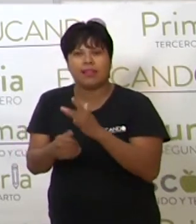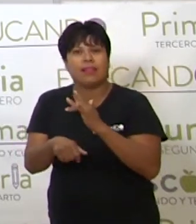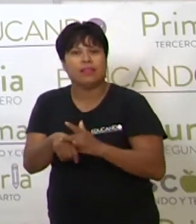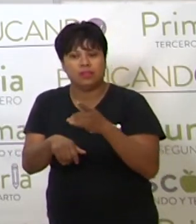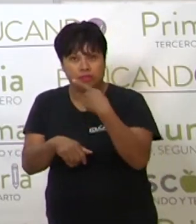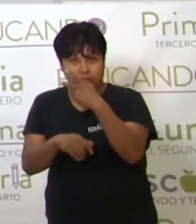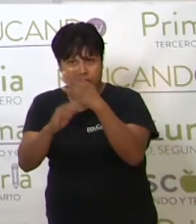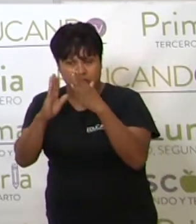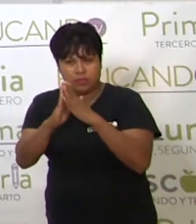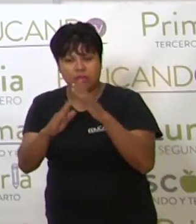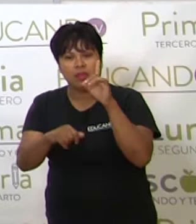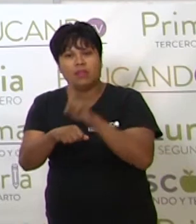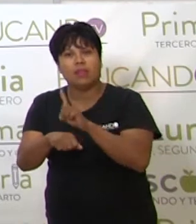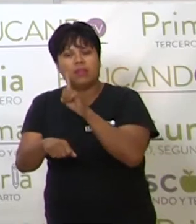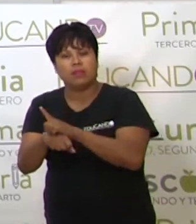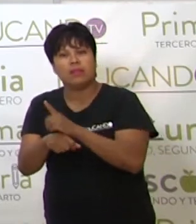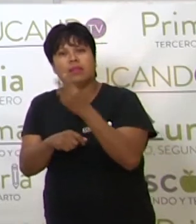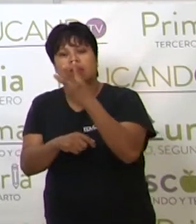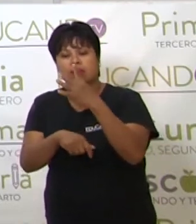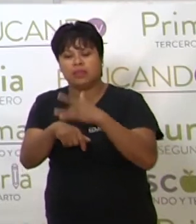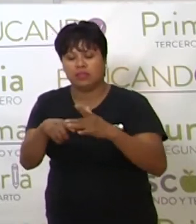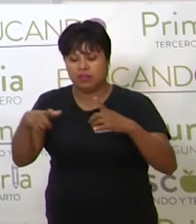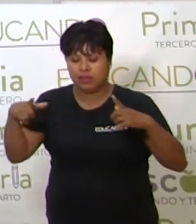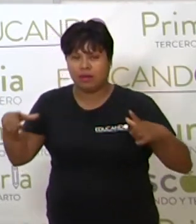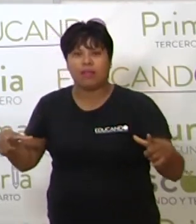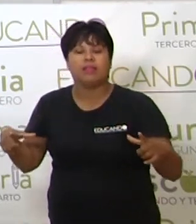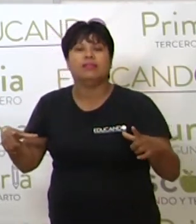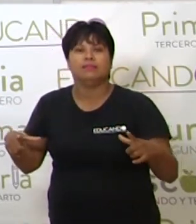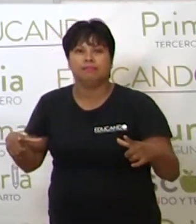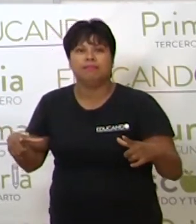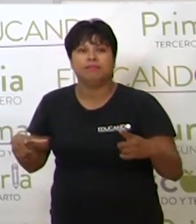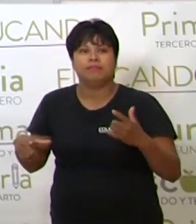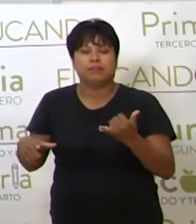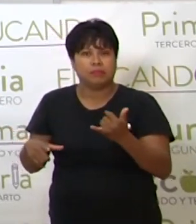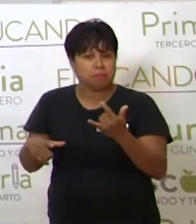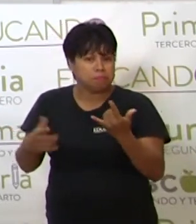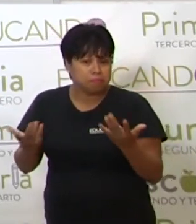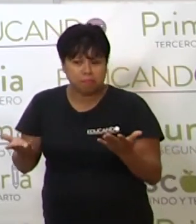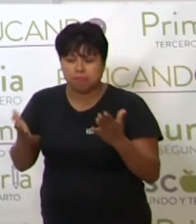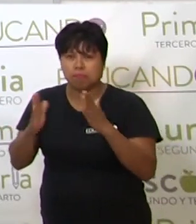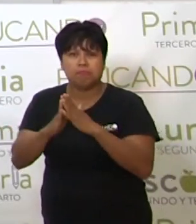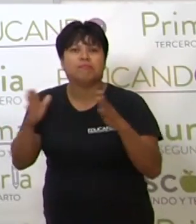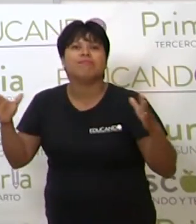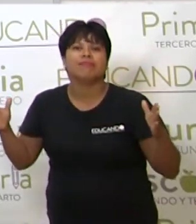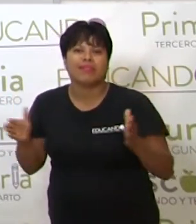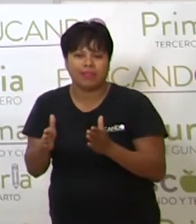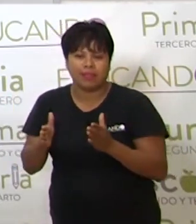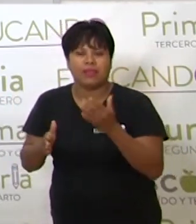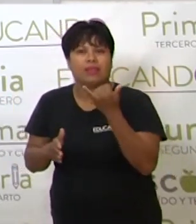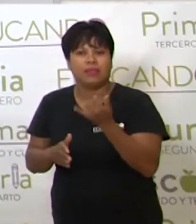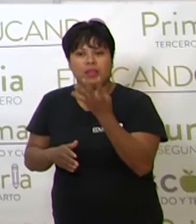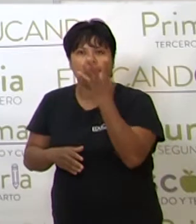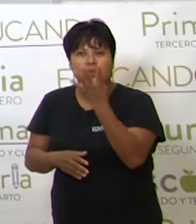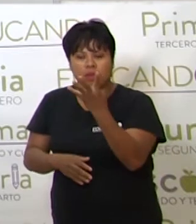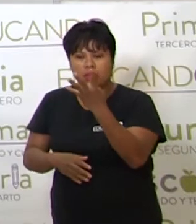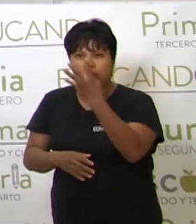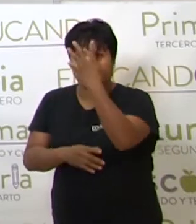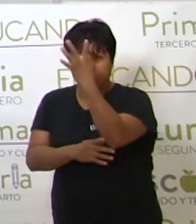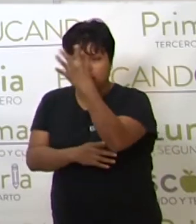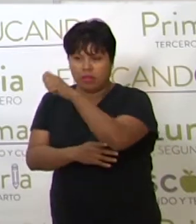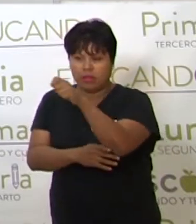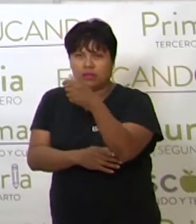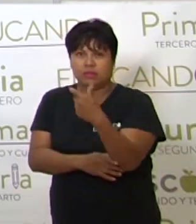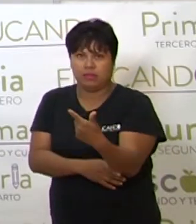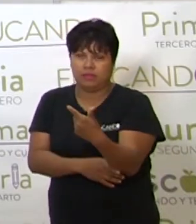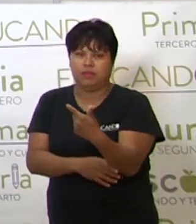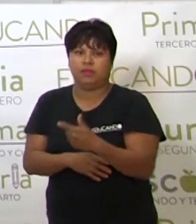granja por día produce tres quesos grandes tiene una granja pequeña y cuatro séptimos